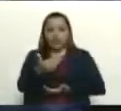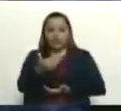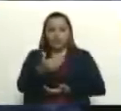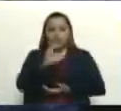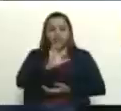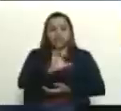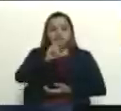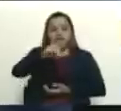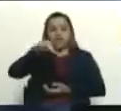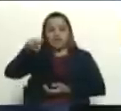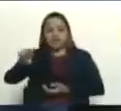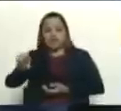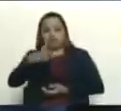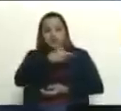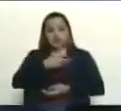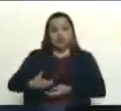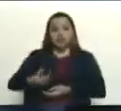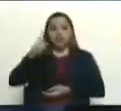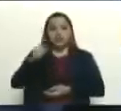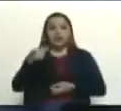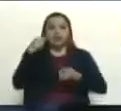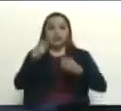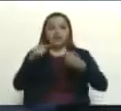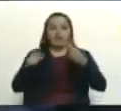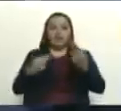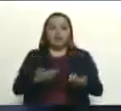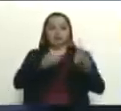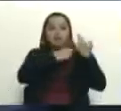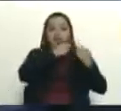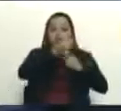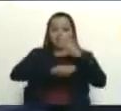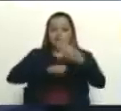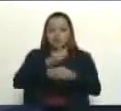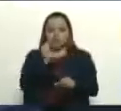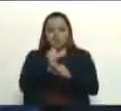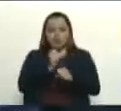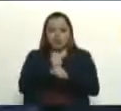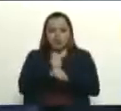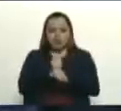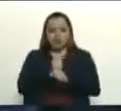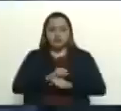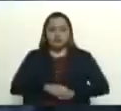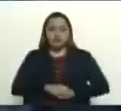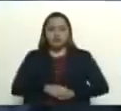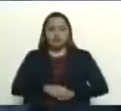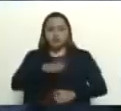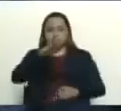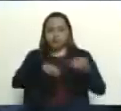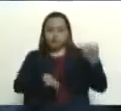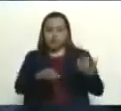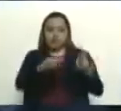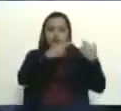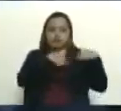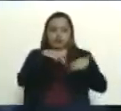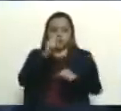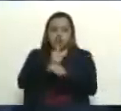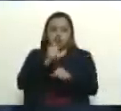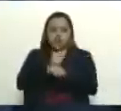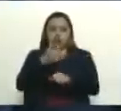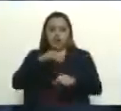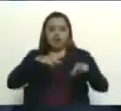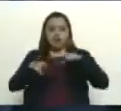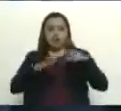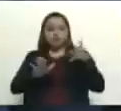electoral, sino a través de las distintas responsabilidades que desempeñó. Recordemos que la más reciente está relacionada con